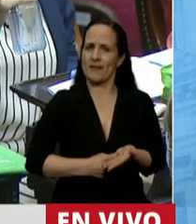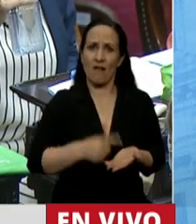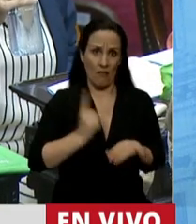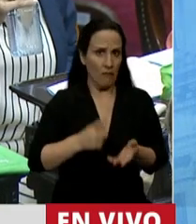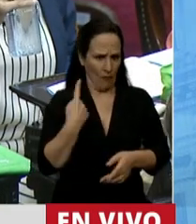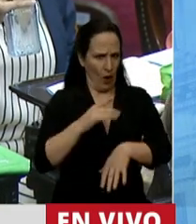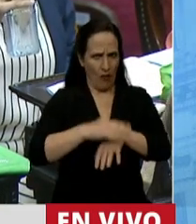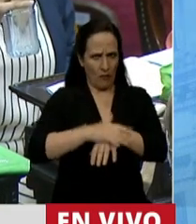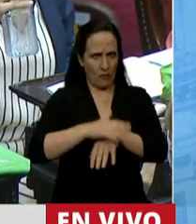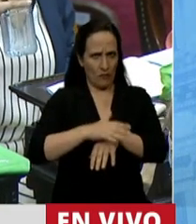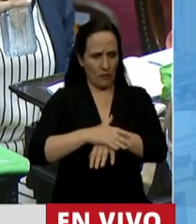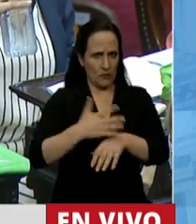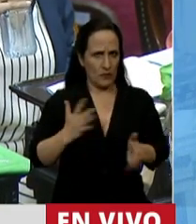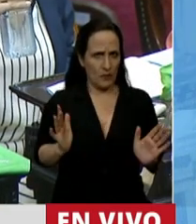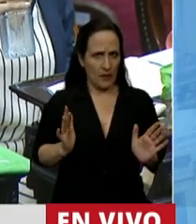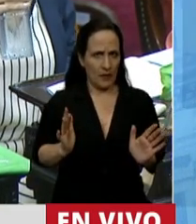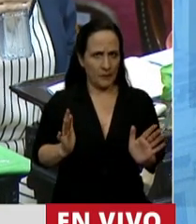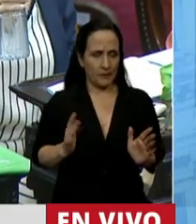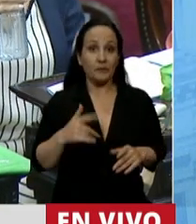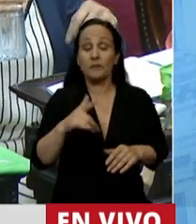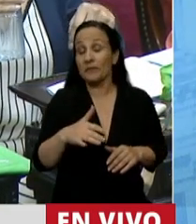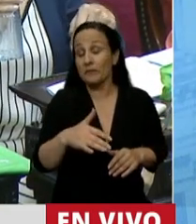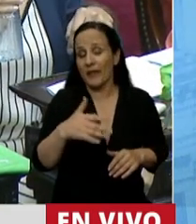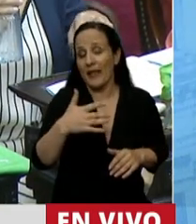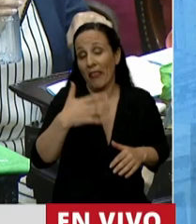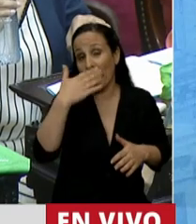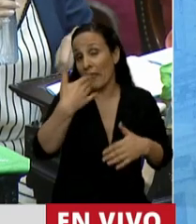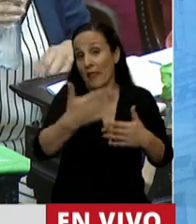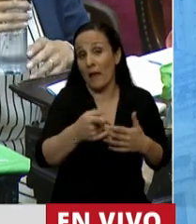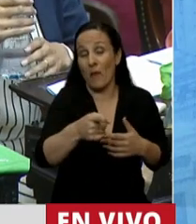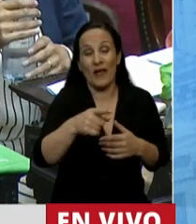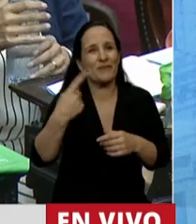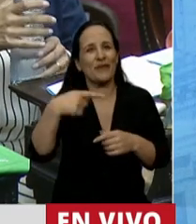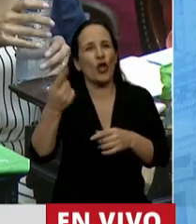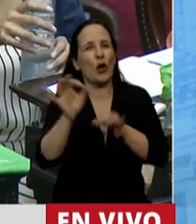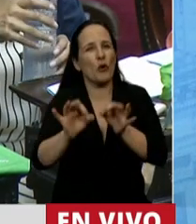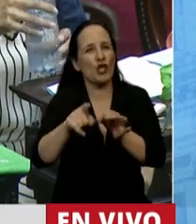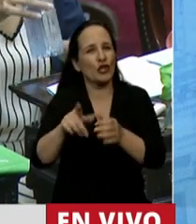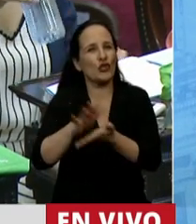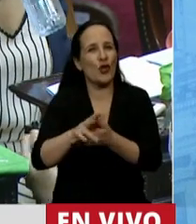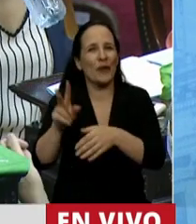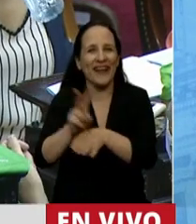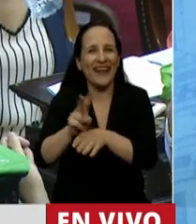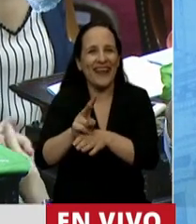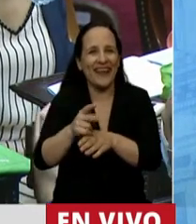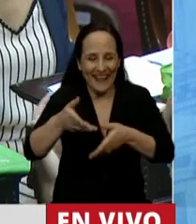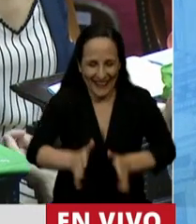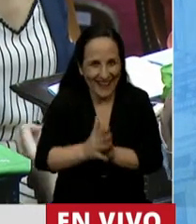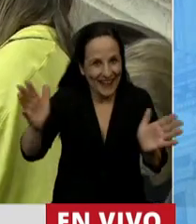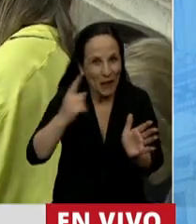con responsabilidad cuando vamos a acompañar más tarde seguramente el proyecto de protección por los primeros mil días de vida